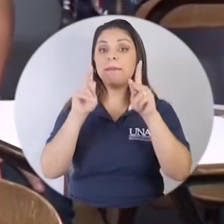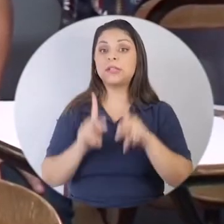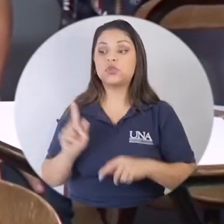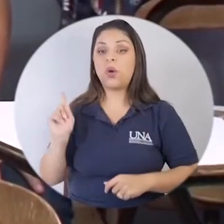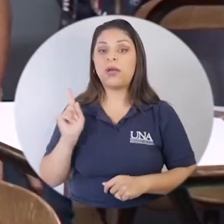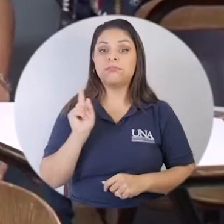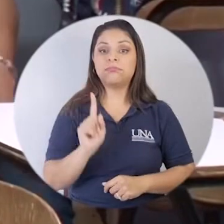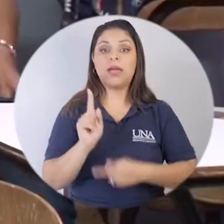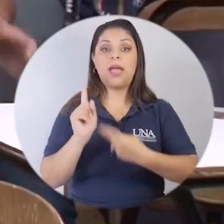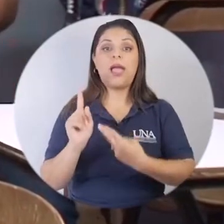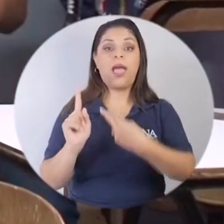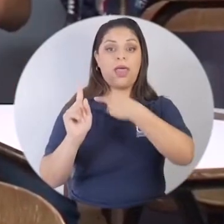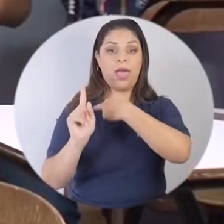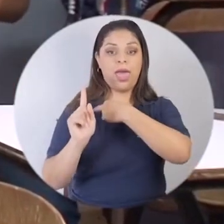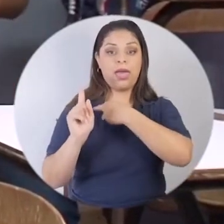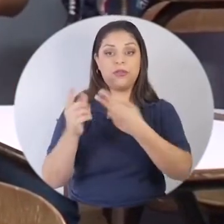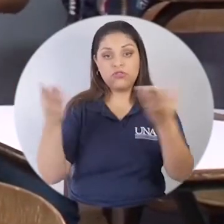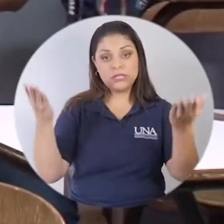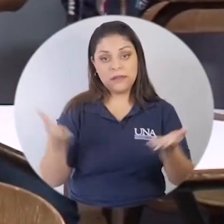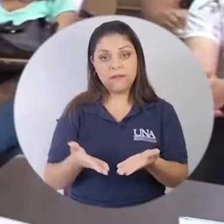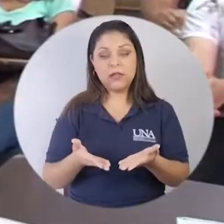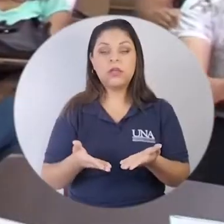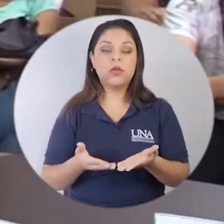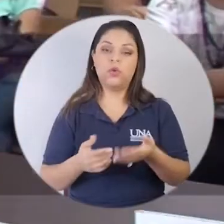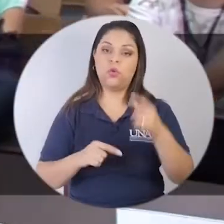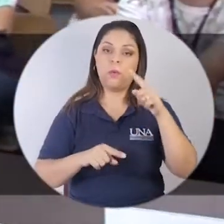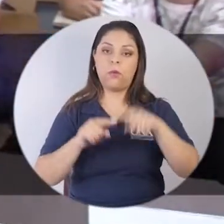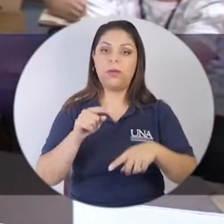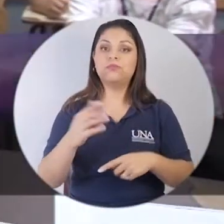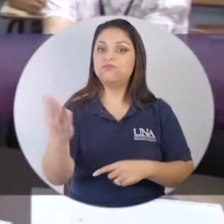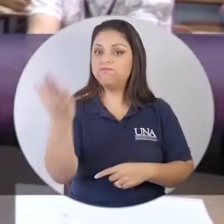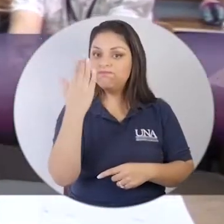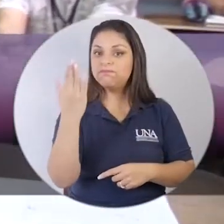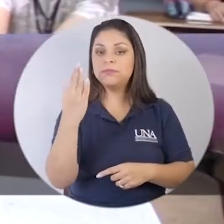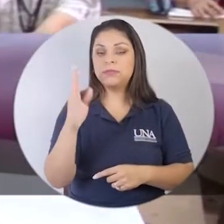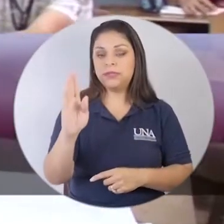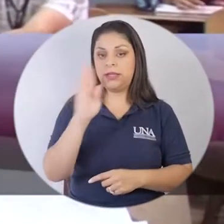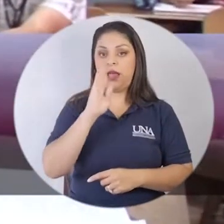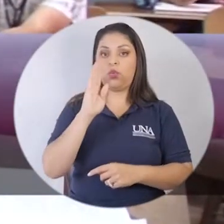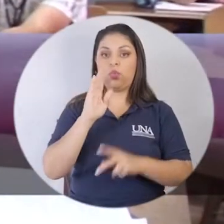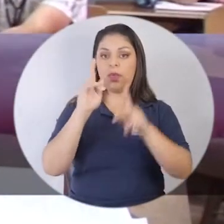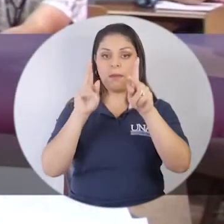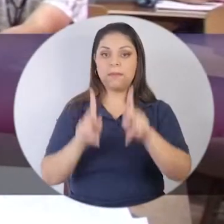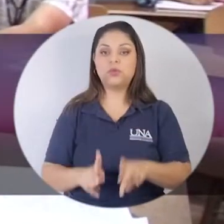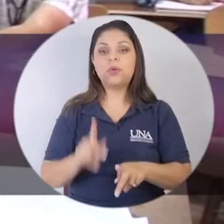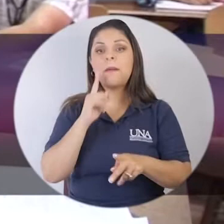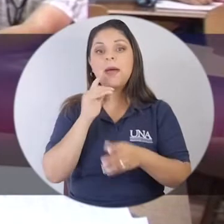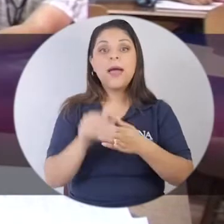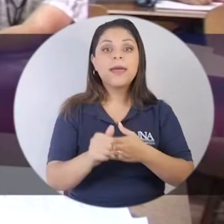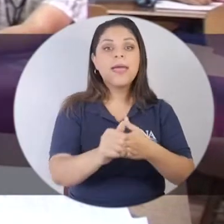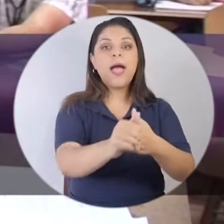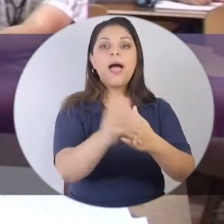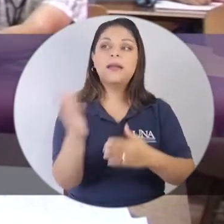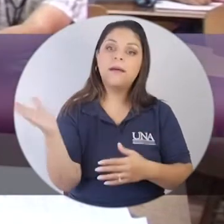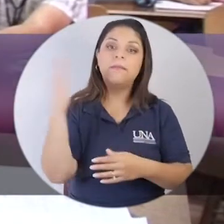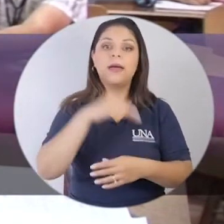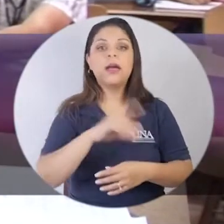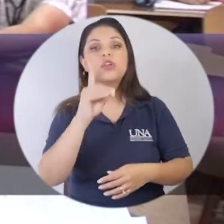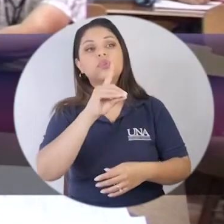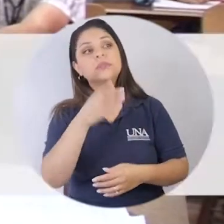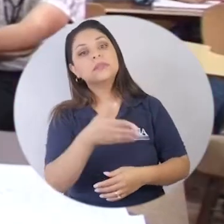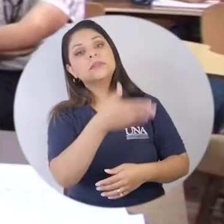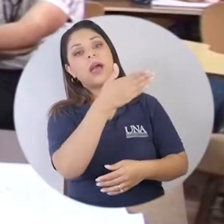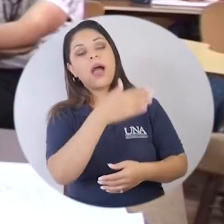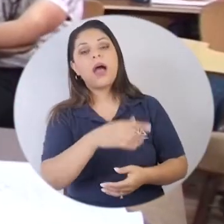de recibirlo, pues lógicamente, ¿verdad?, por el mismo protocolo, no podemos entrar en contacto directo con la persona, ¿verdad?, como para guiarla y